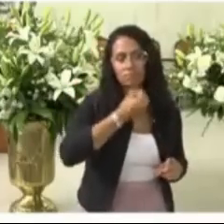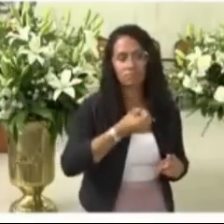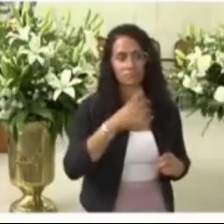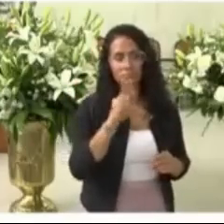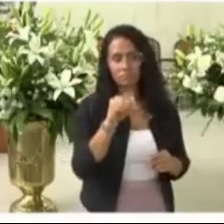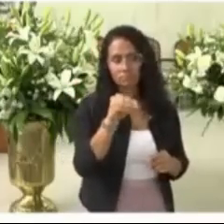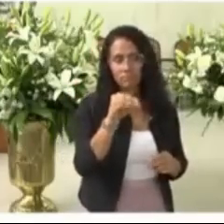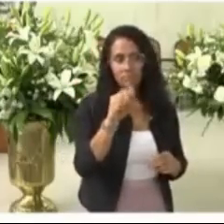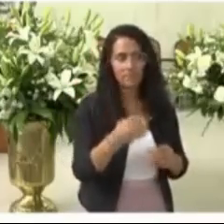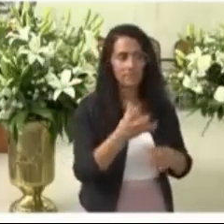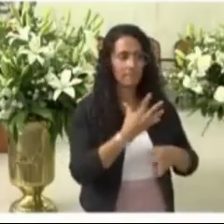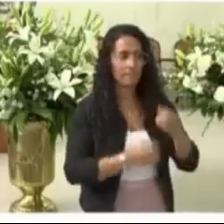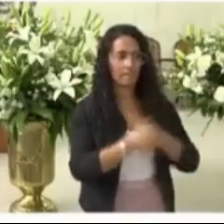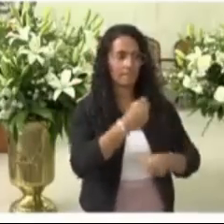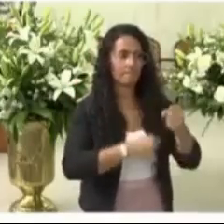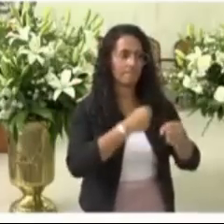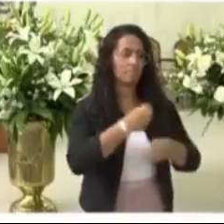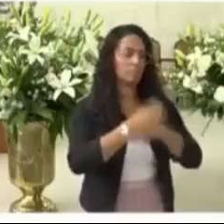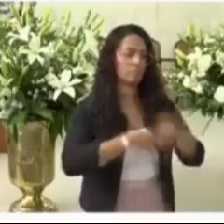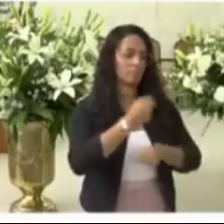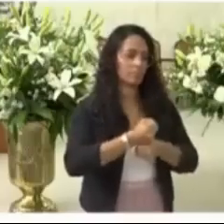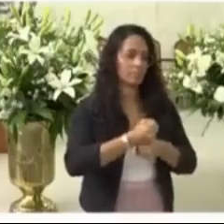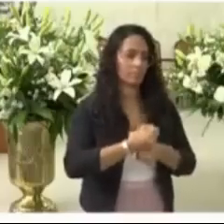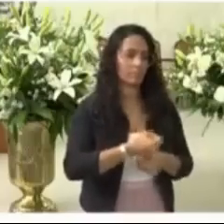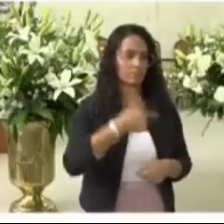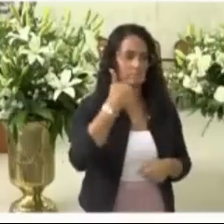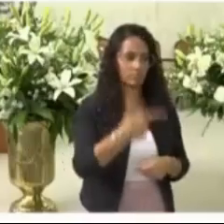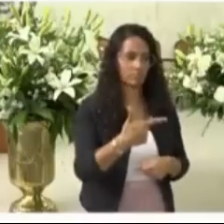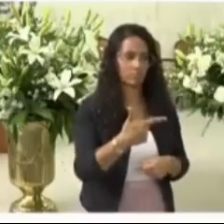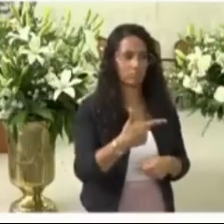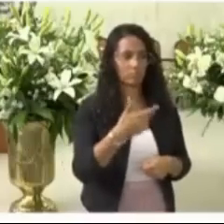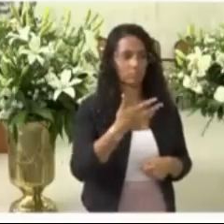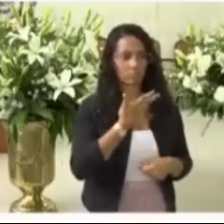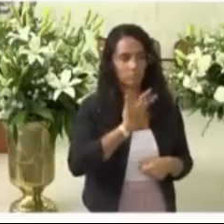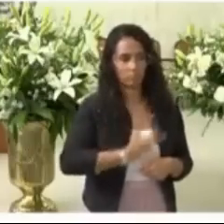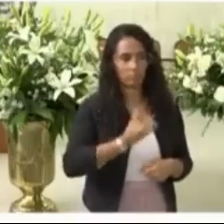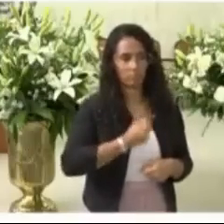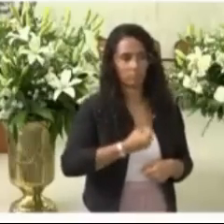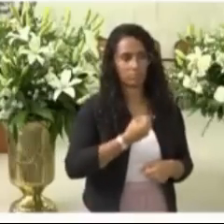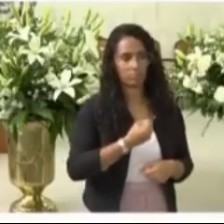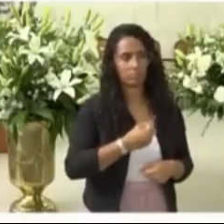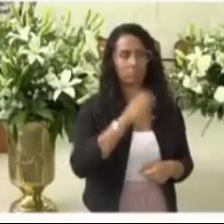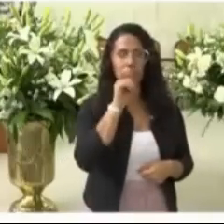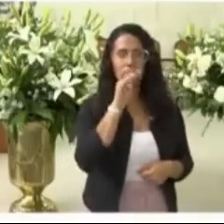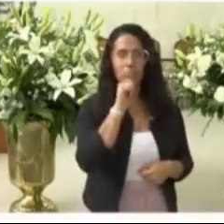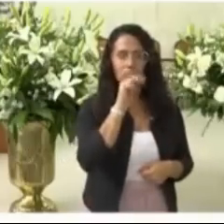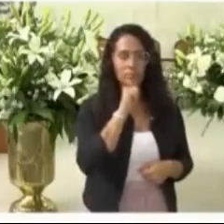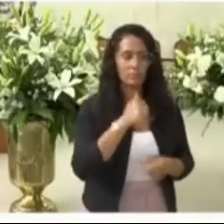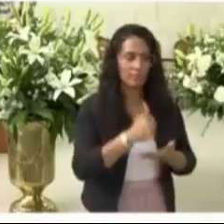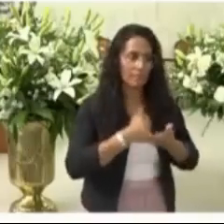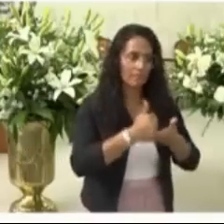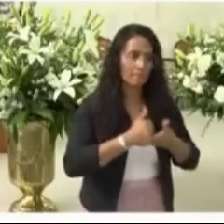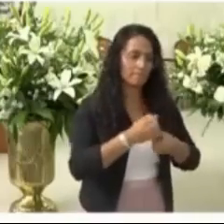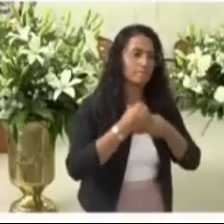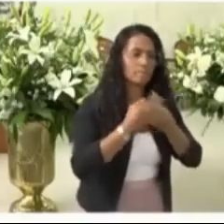años. Ninguno de los 6, 7 hijos está en capacidad de atenderlo, de ayudarlo, de sustentarlo, de